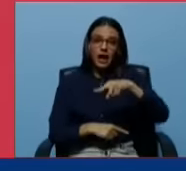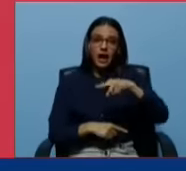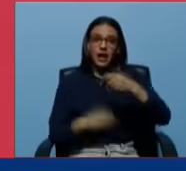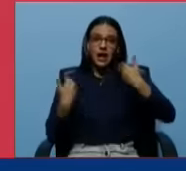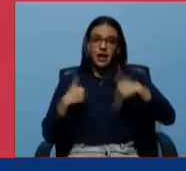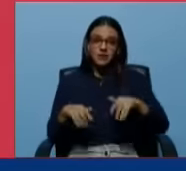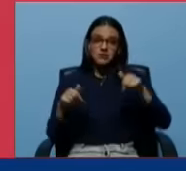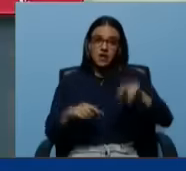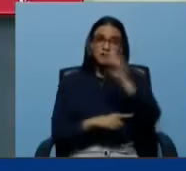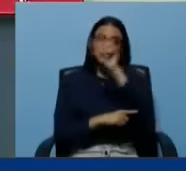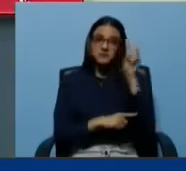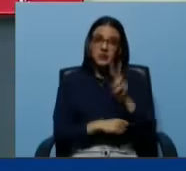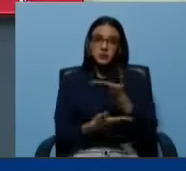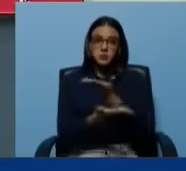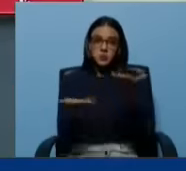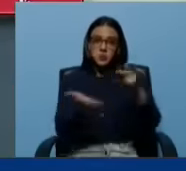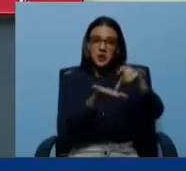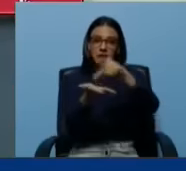Venezuela.